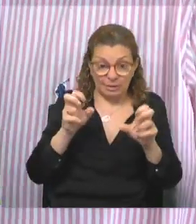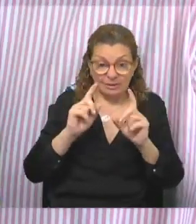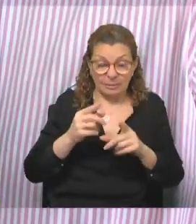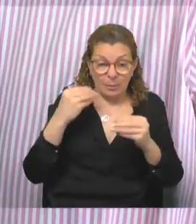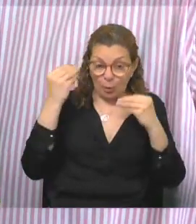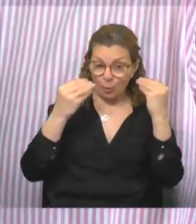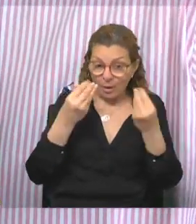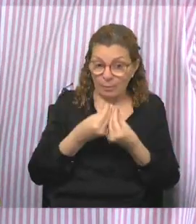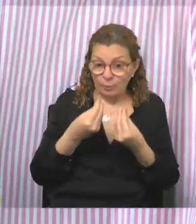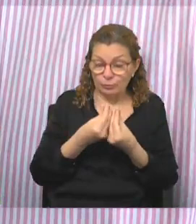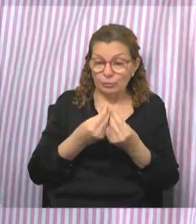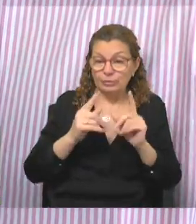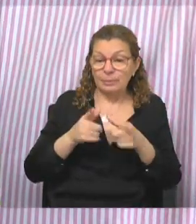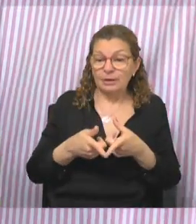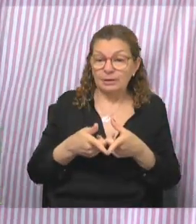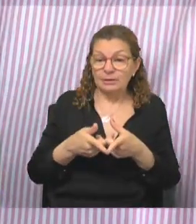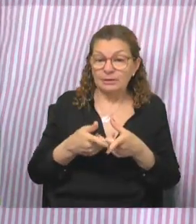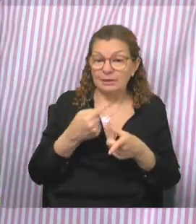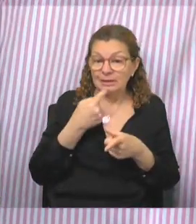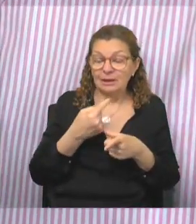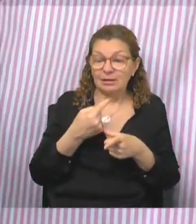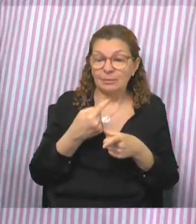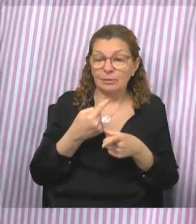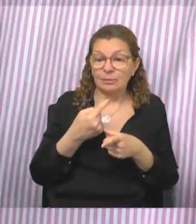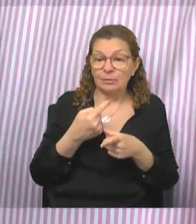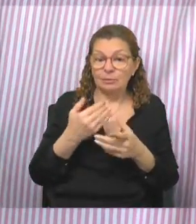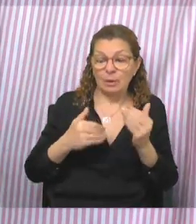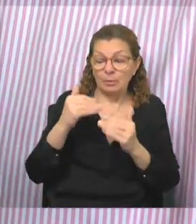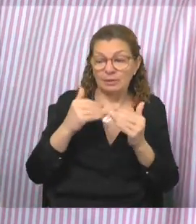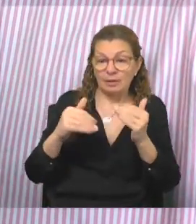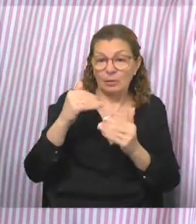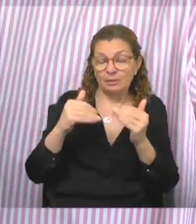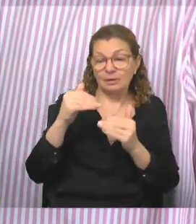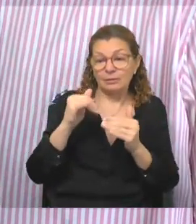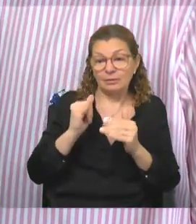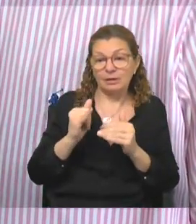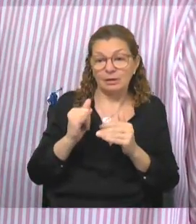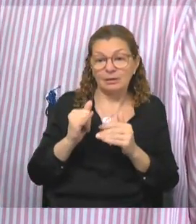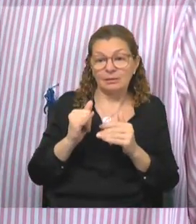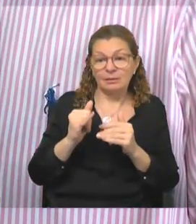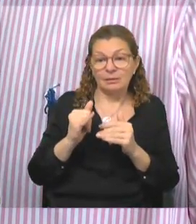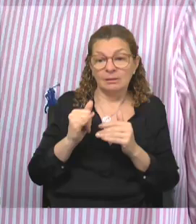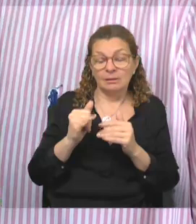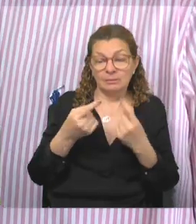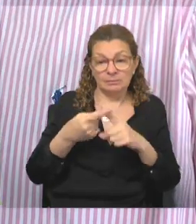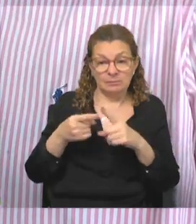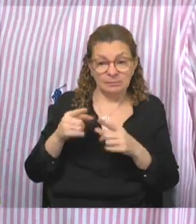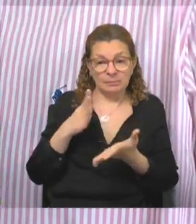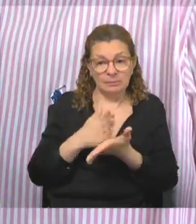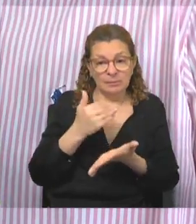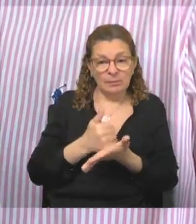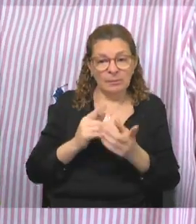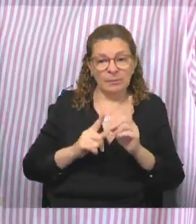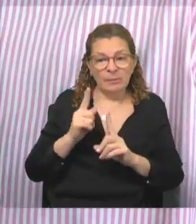nos preocupa que que hemos te repito hemos estado aumentando aumentando capacidades en en diferentes departamento de